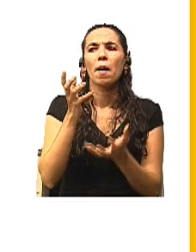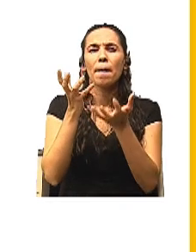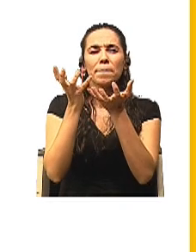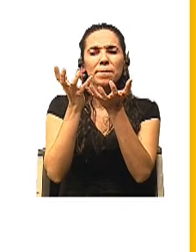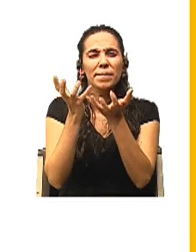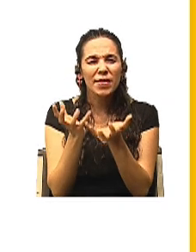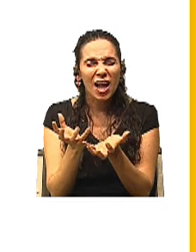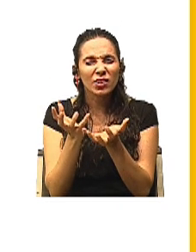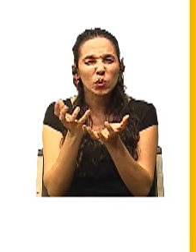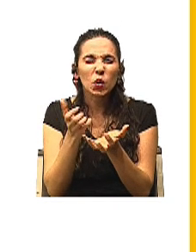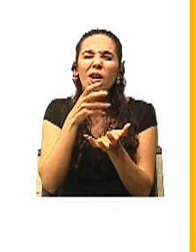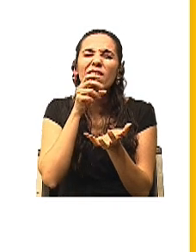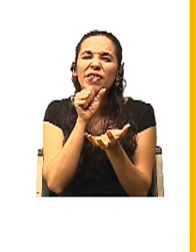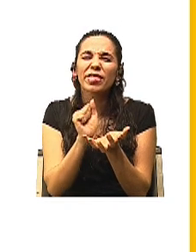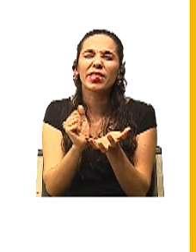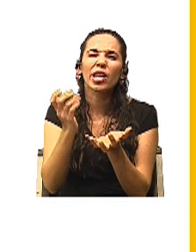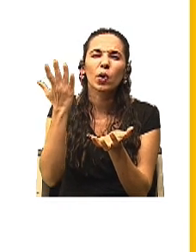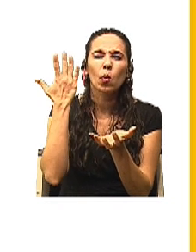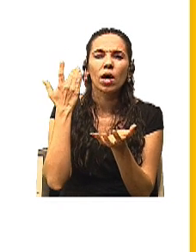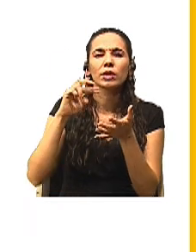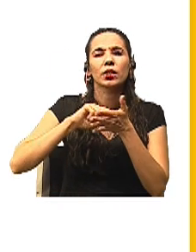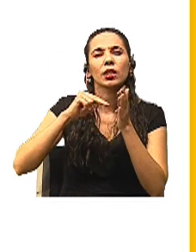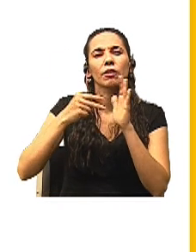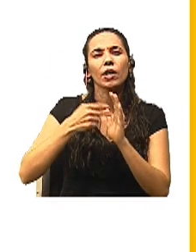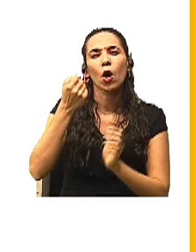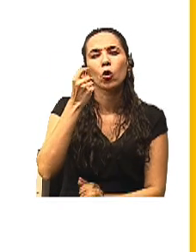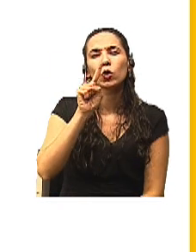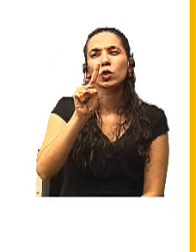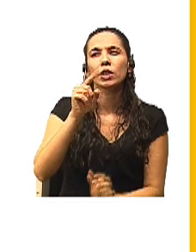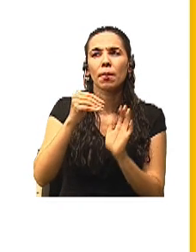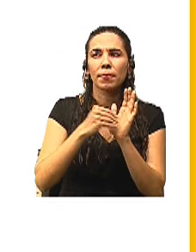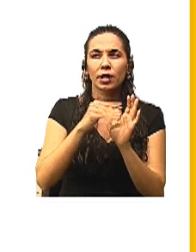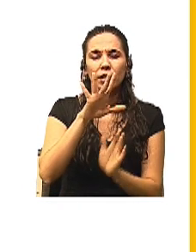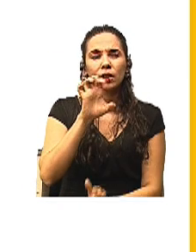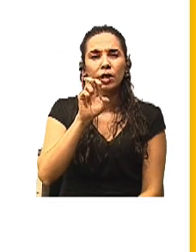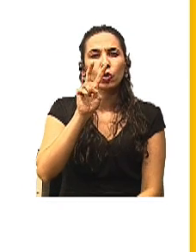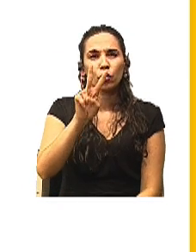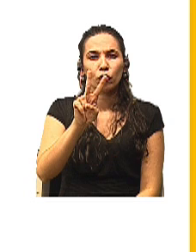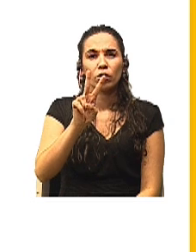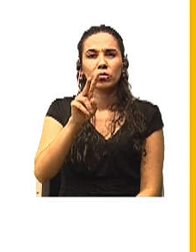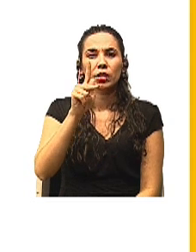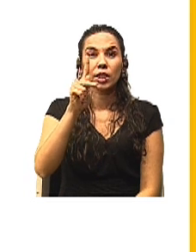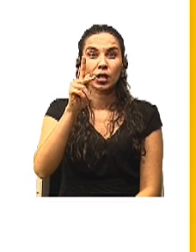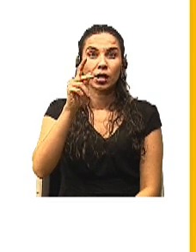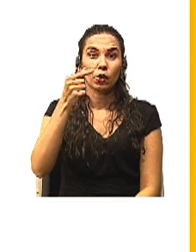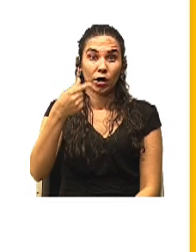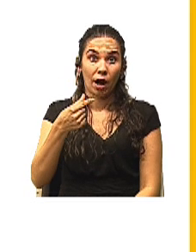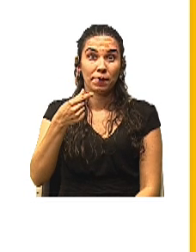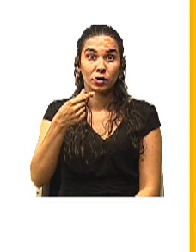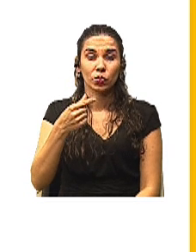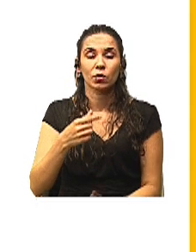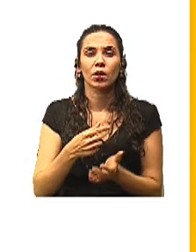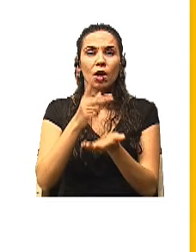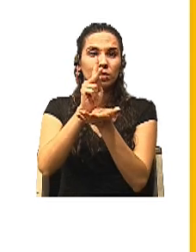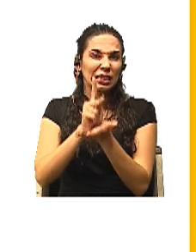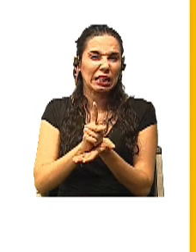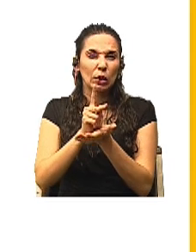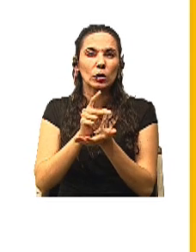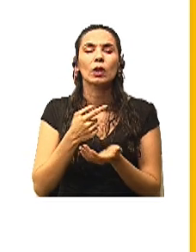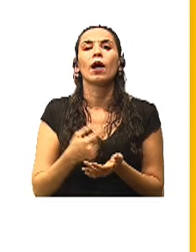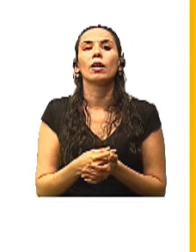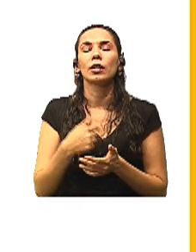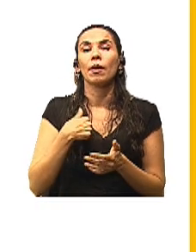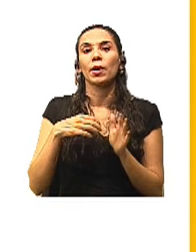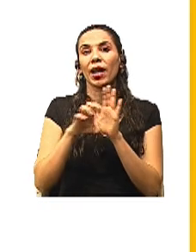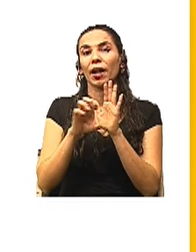antigua que equivale a 11.502 kilogramos. Veámoslo en estos ejemplos. Necesito